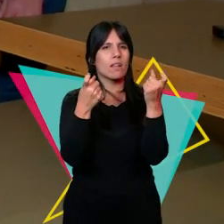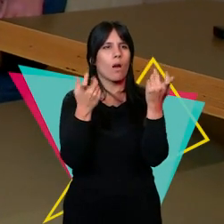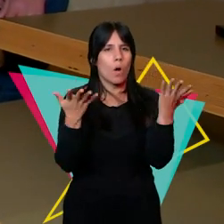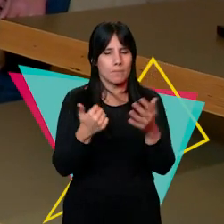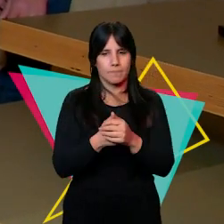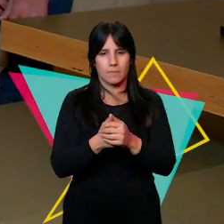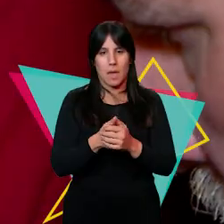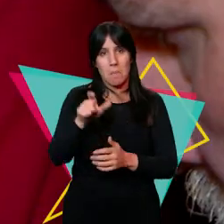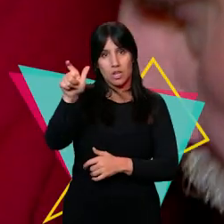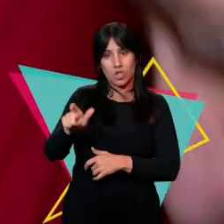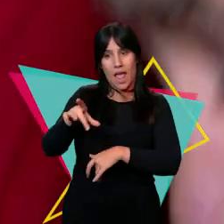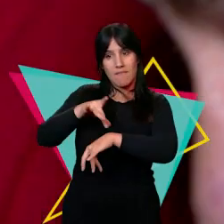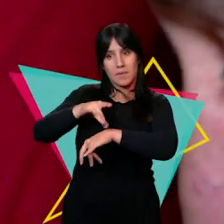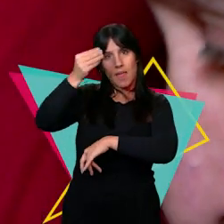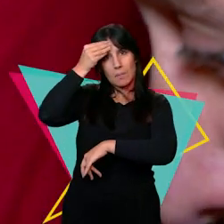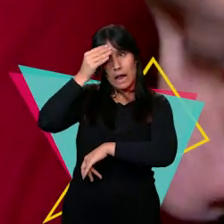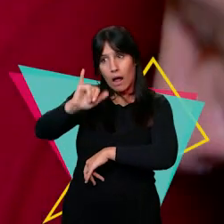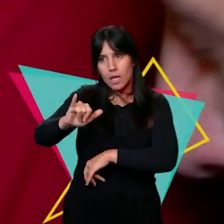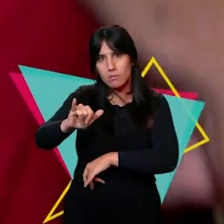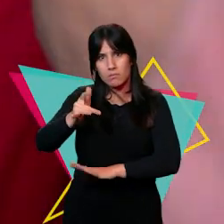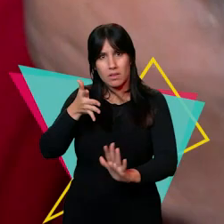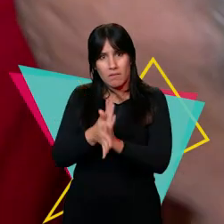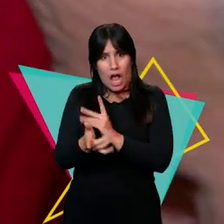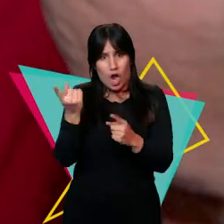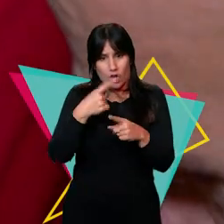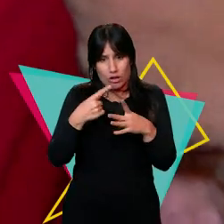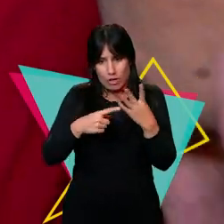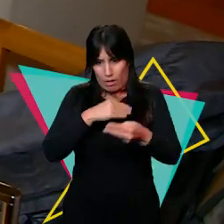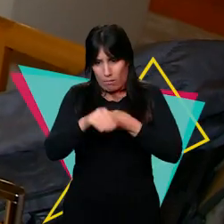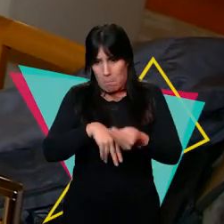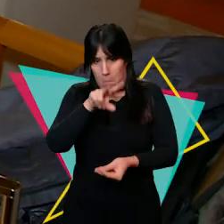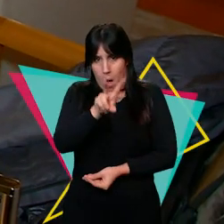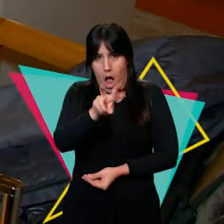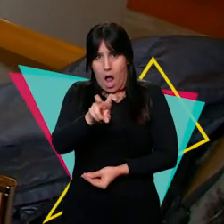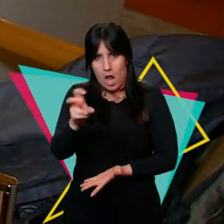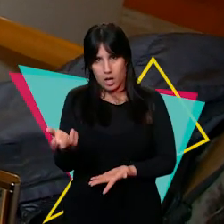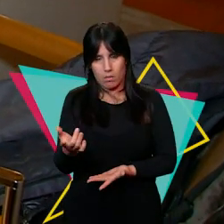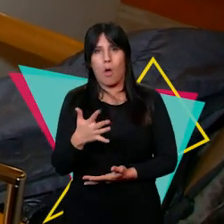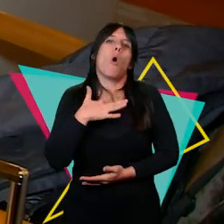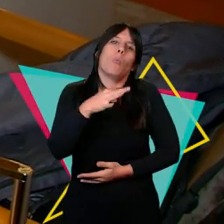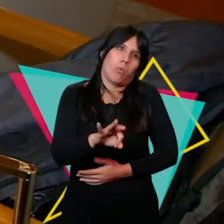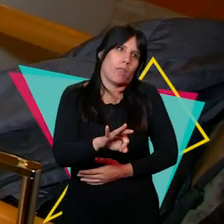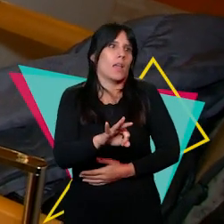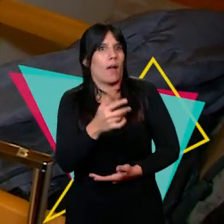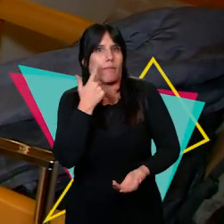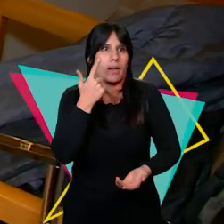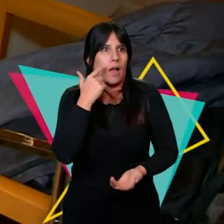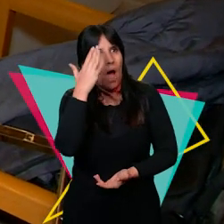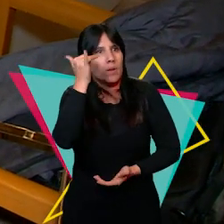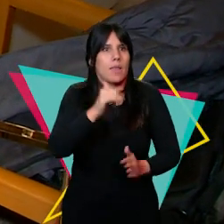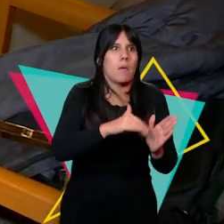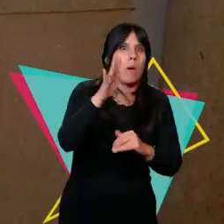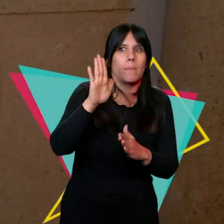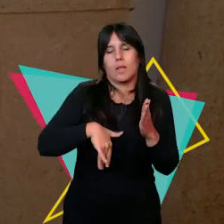es perfectamente válido para hacer muchísimas cosas. Puedes tener más o menos mano, eso ya es otra cuestión,